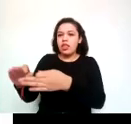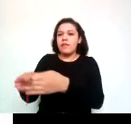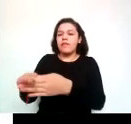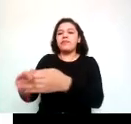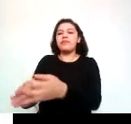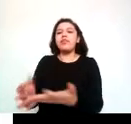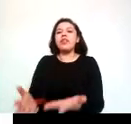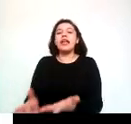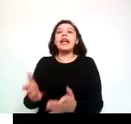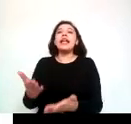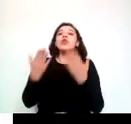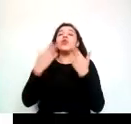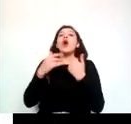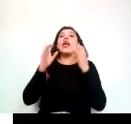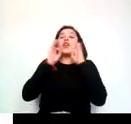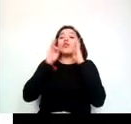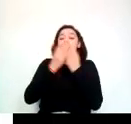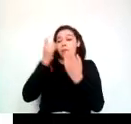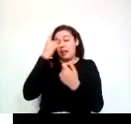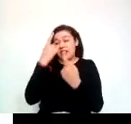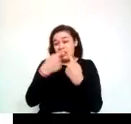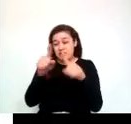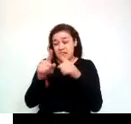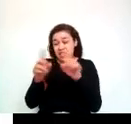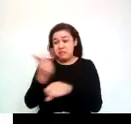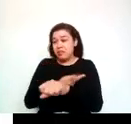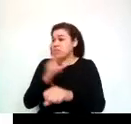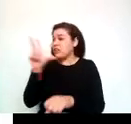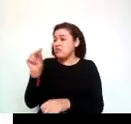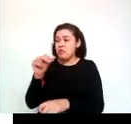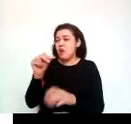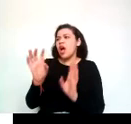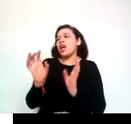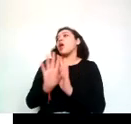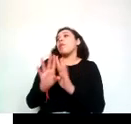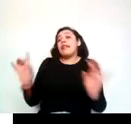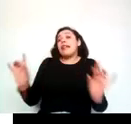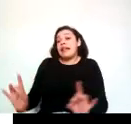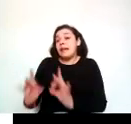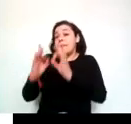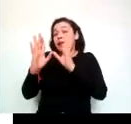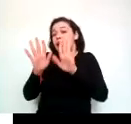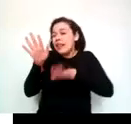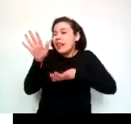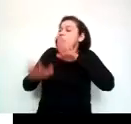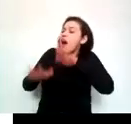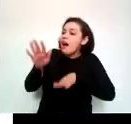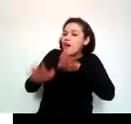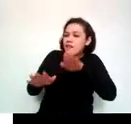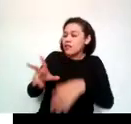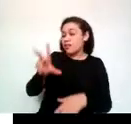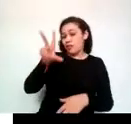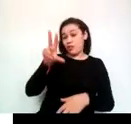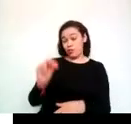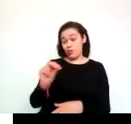tiene una manera distinta de suceder. Es decir, no es una situación esporádica o que de vez en cuando se dé que el